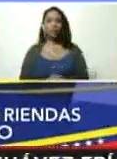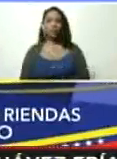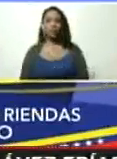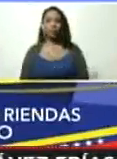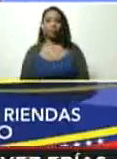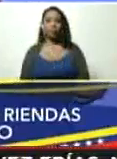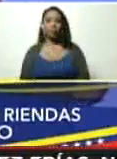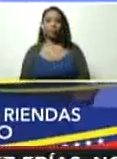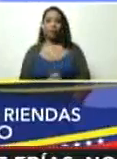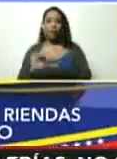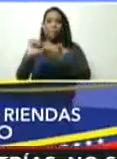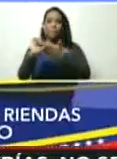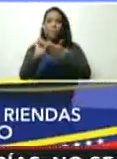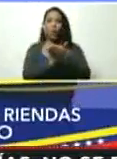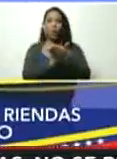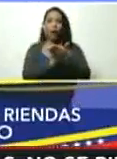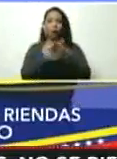Borrar el ego,